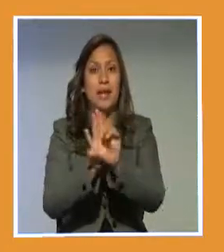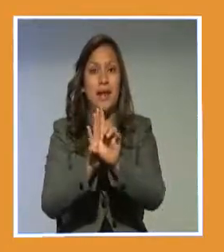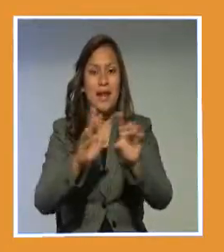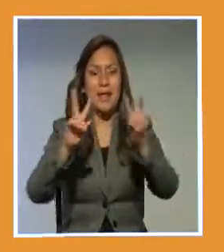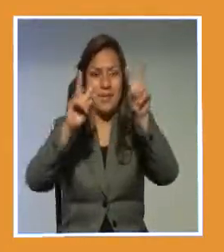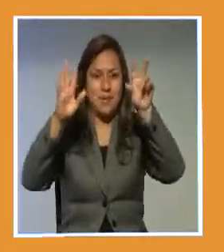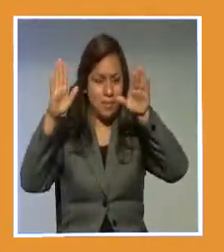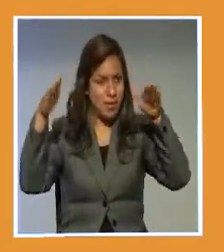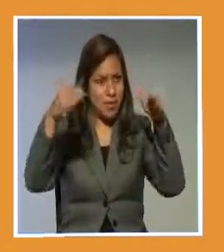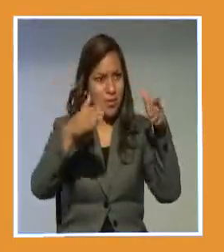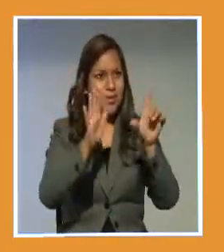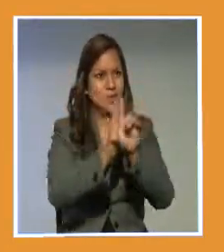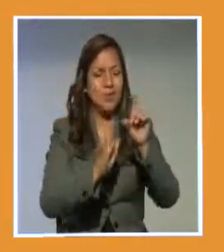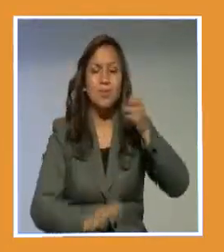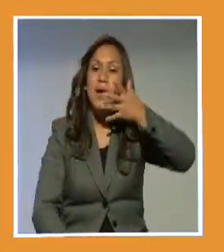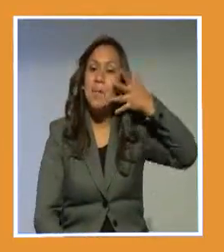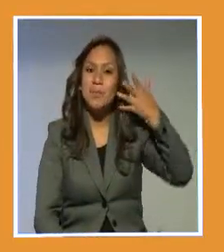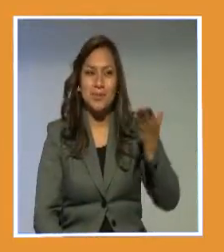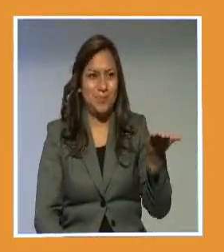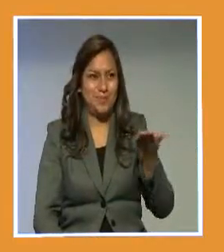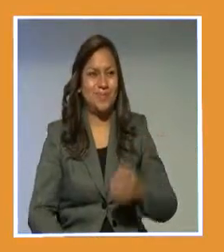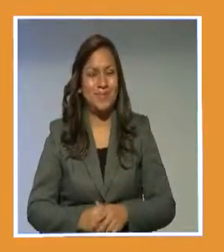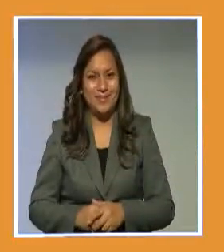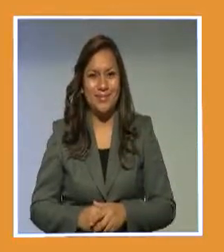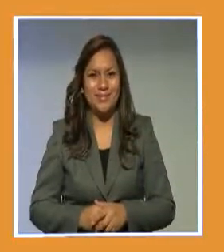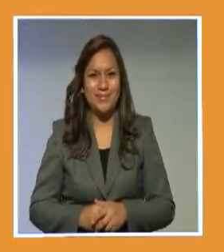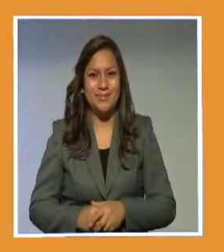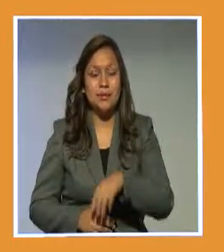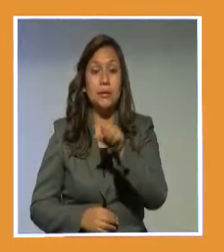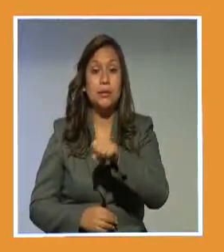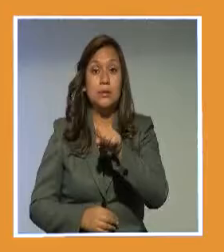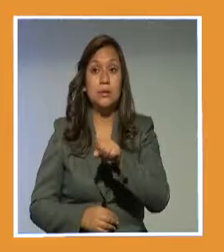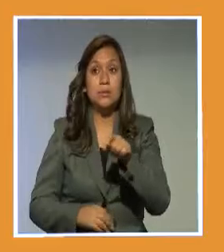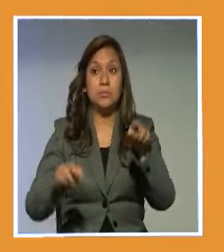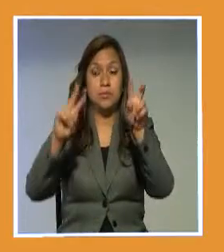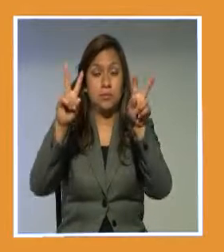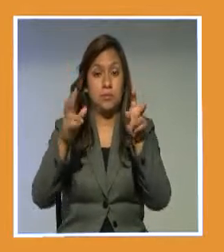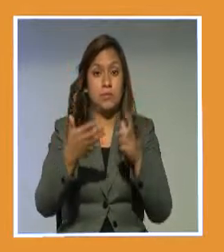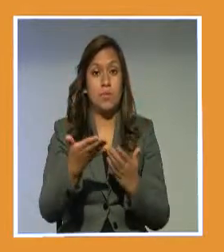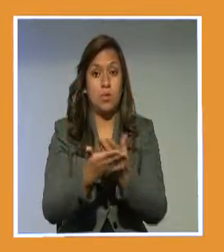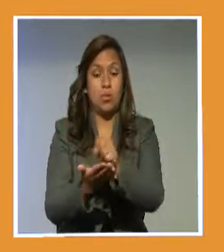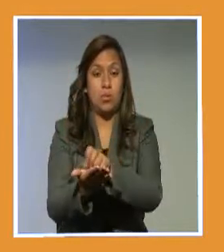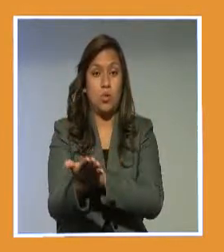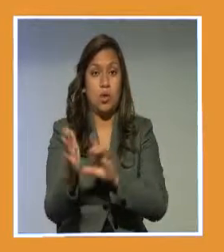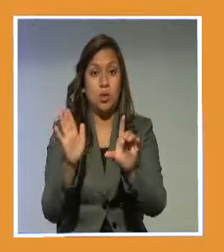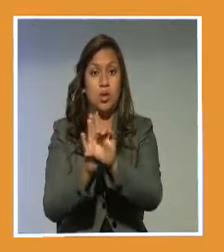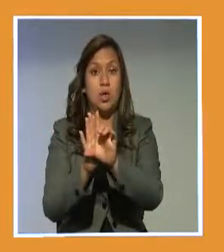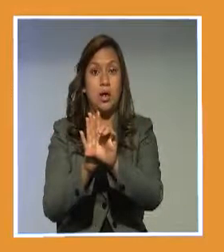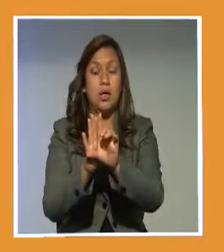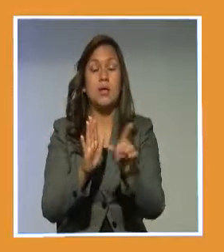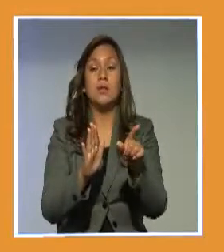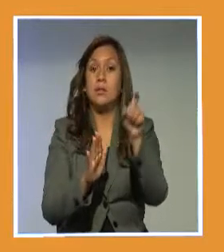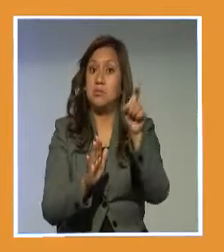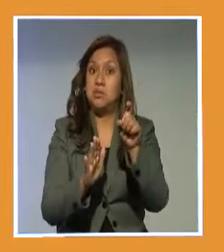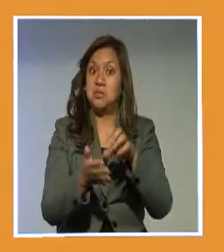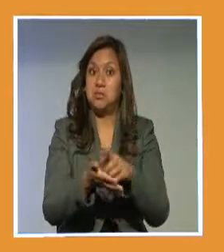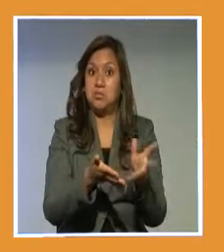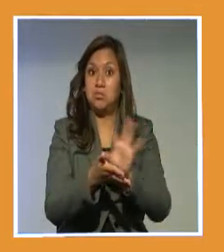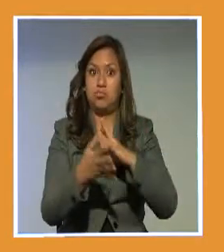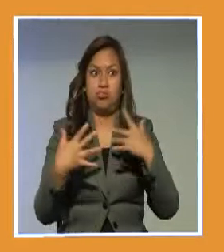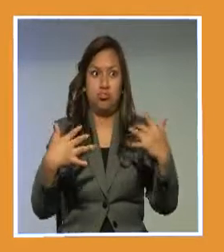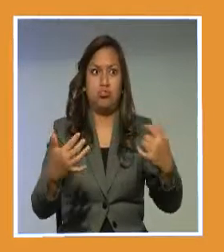circunscripción territorial amazónica. Gracias, presidenta Gabriela. Esto en referencia al nuevo proyecto de ley que tendrá que debatir la Asamblea